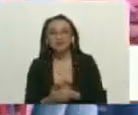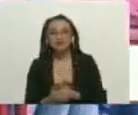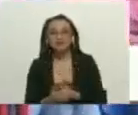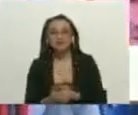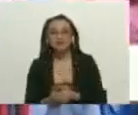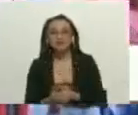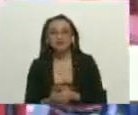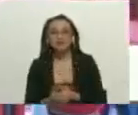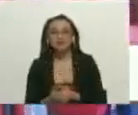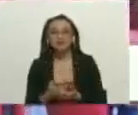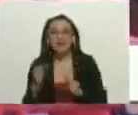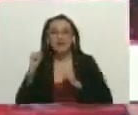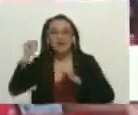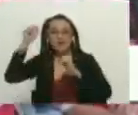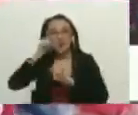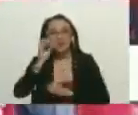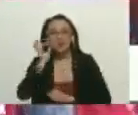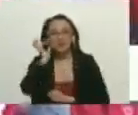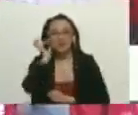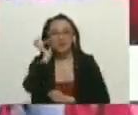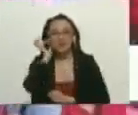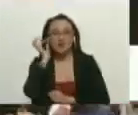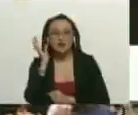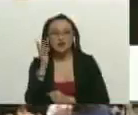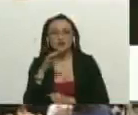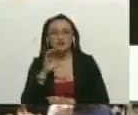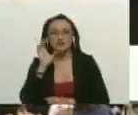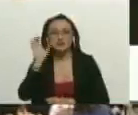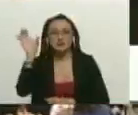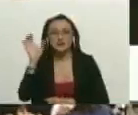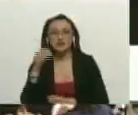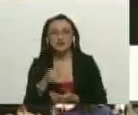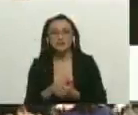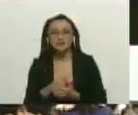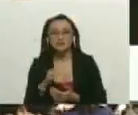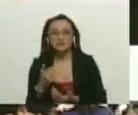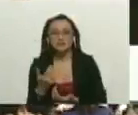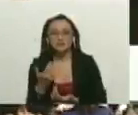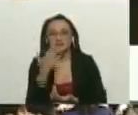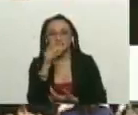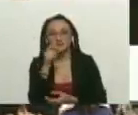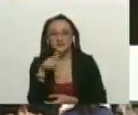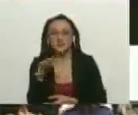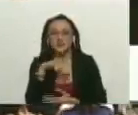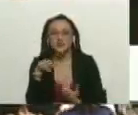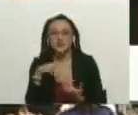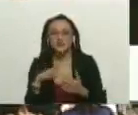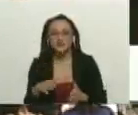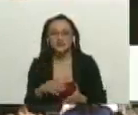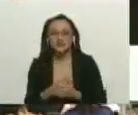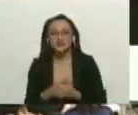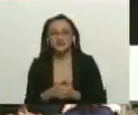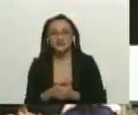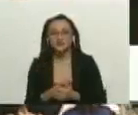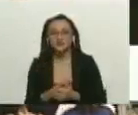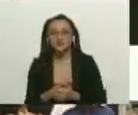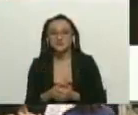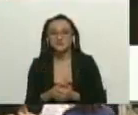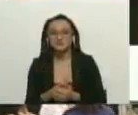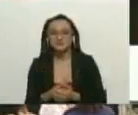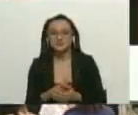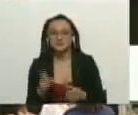antepasados, héroes y heroínas de la patria, ante el pueblo revolucionario y militante del Partido